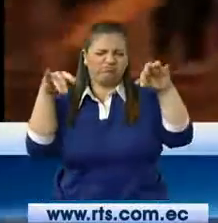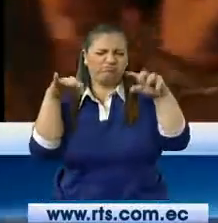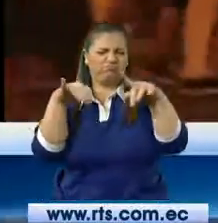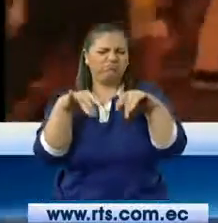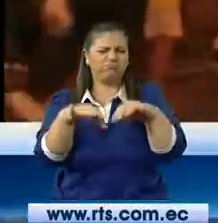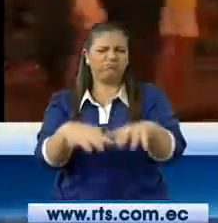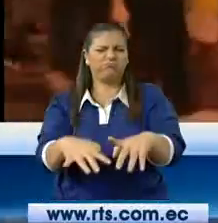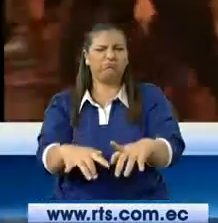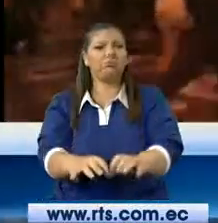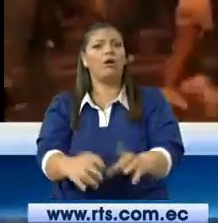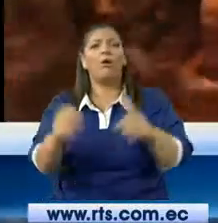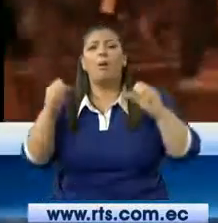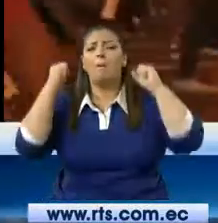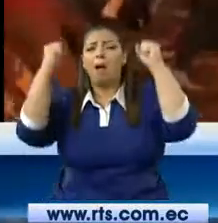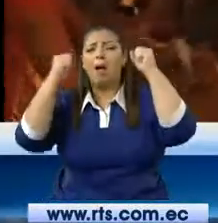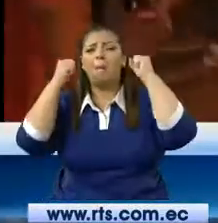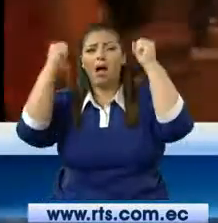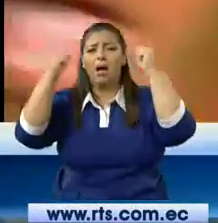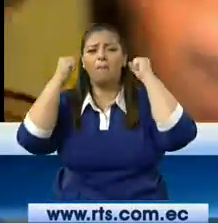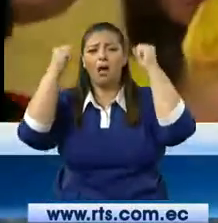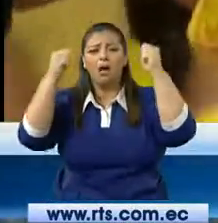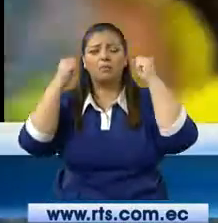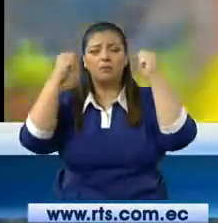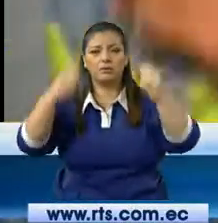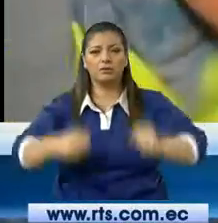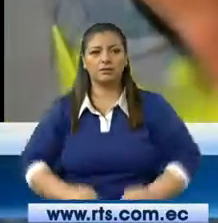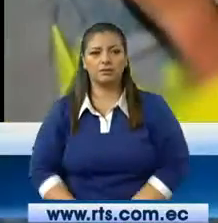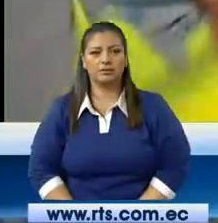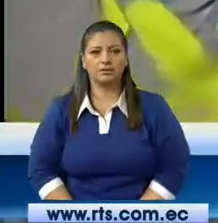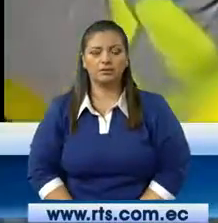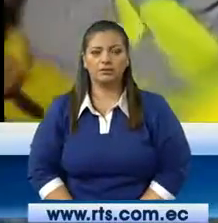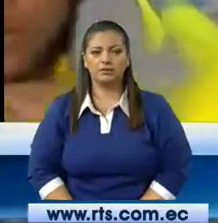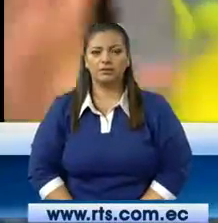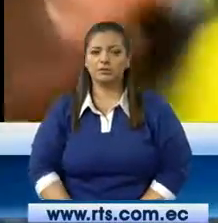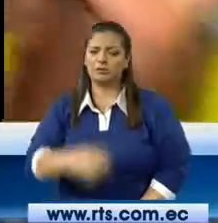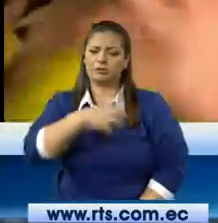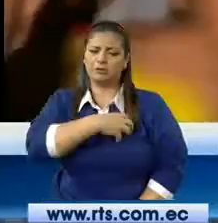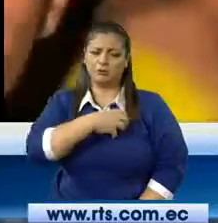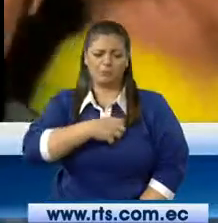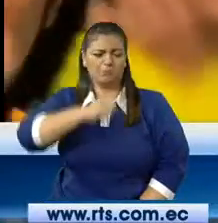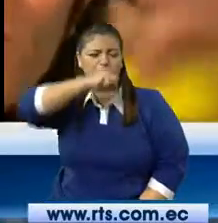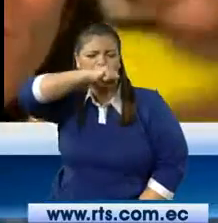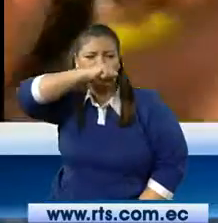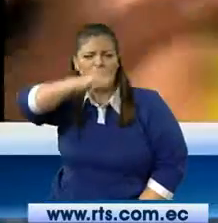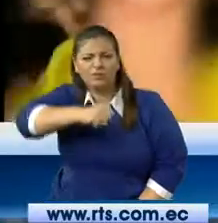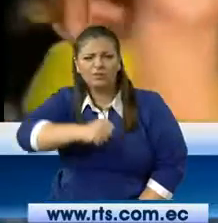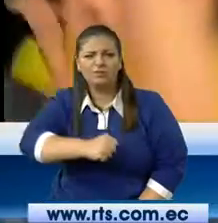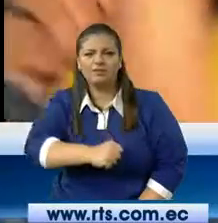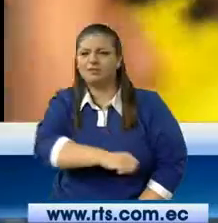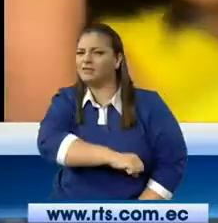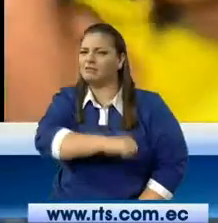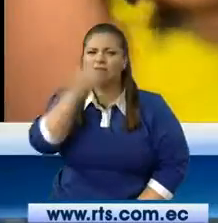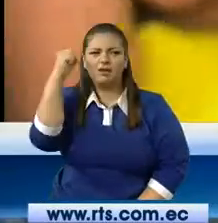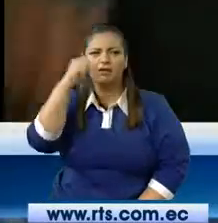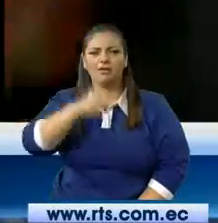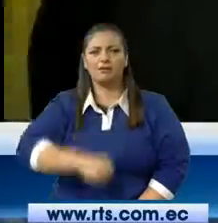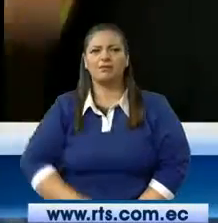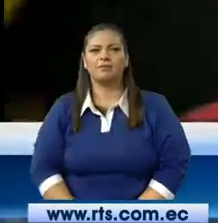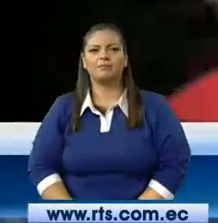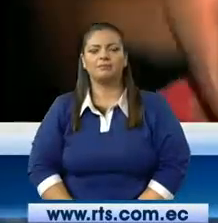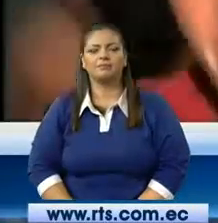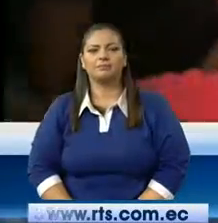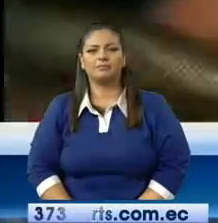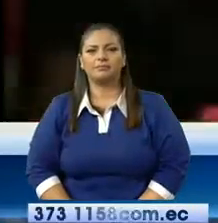es la hinchada más numerosa del país. ¡El ídolo ha demostrado que siempre es un mejor toda la vida!